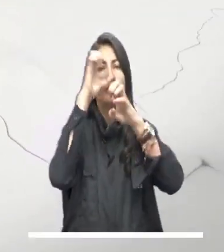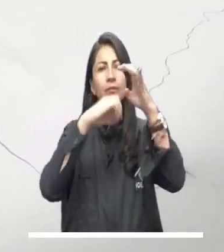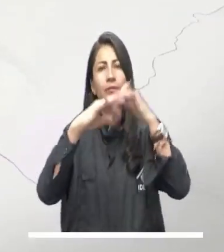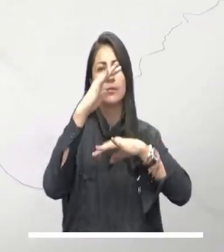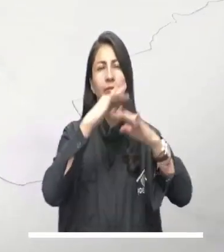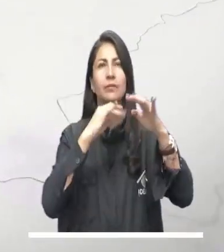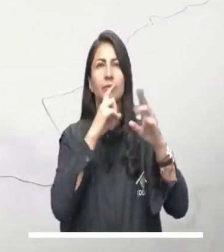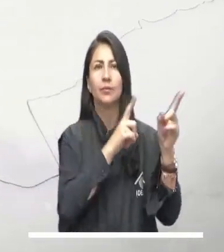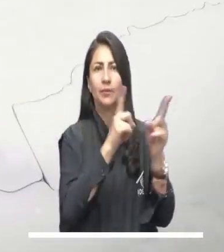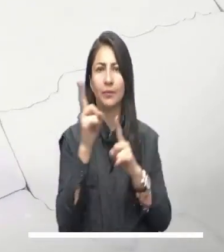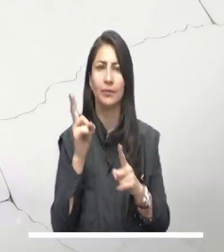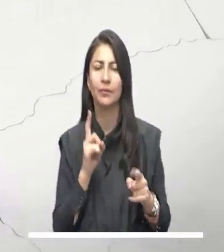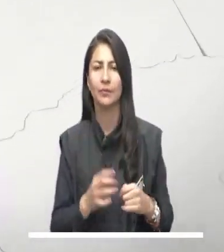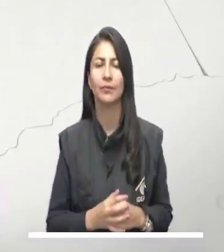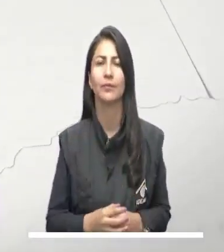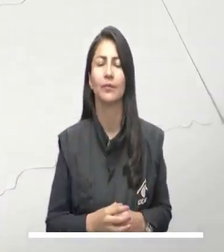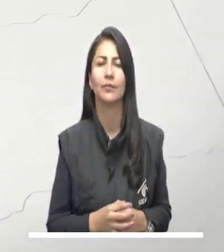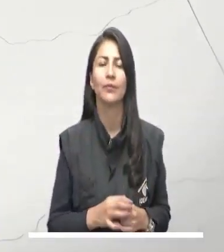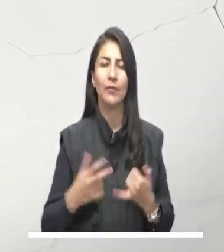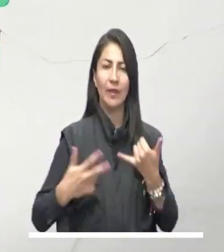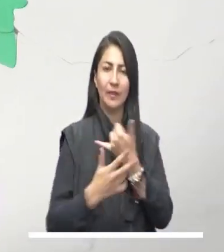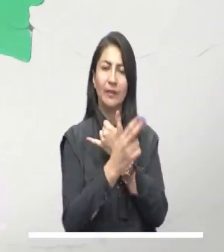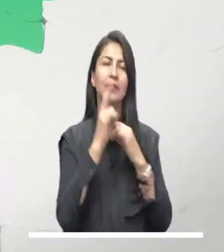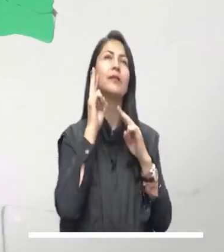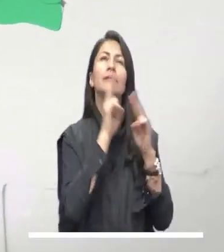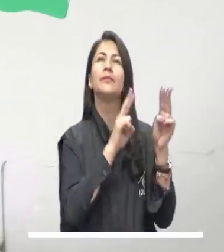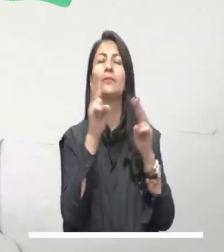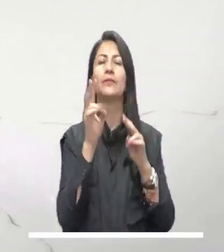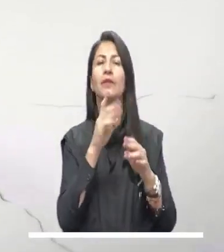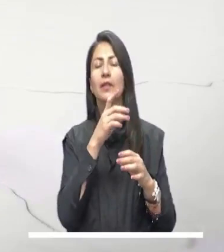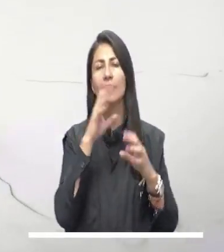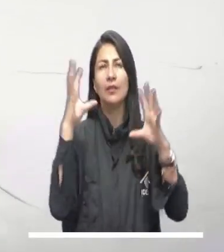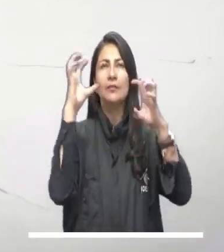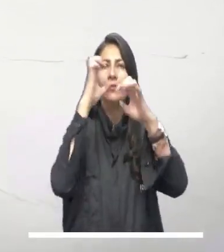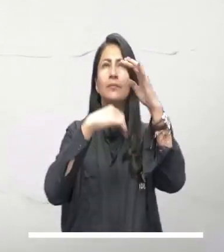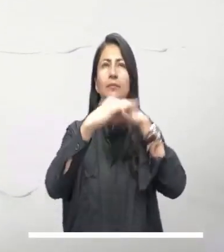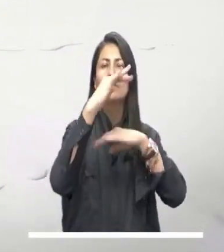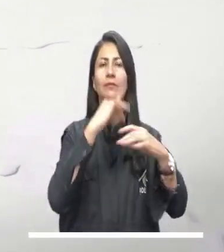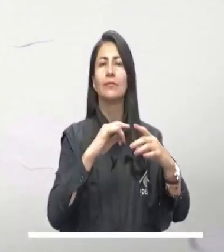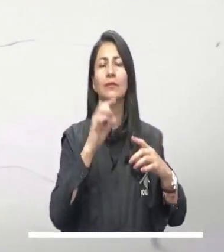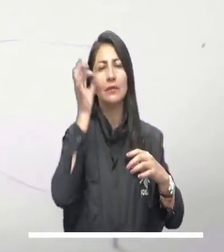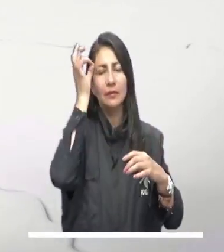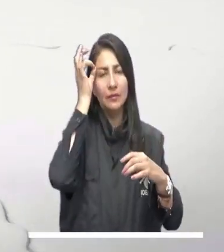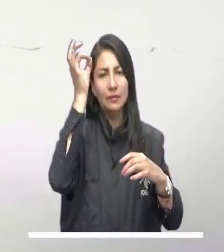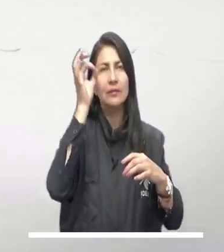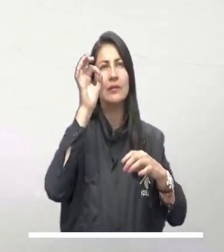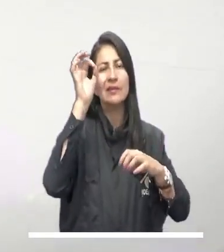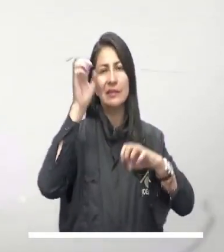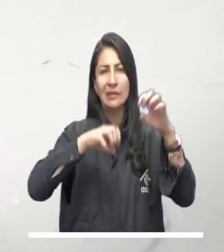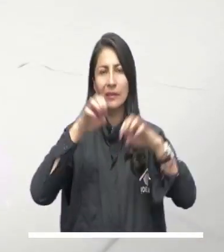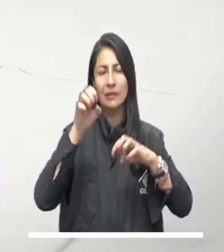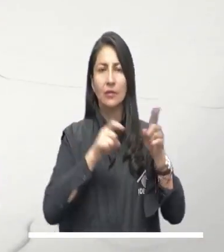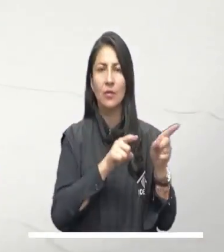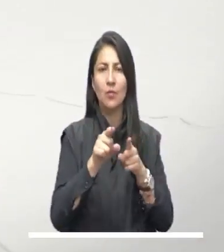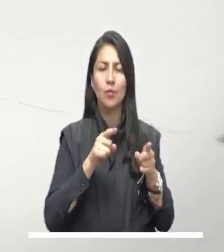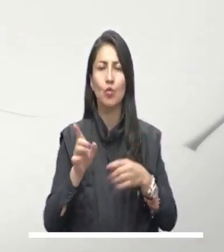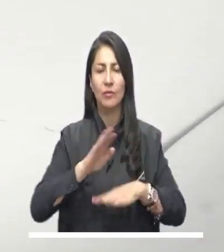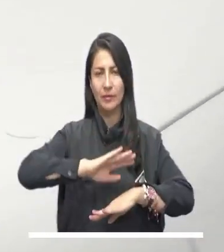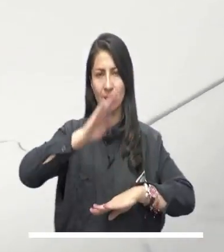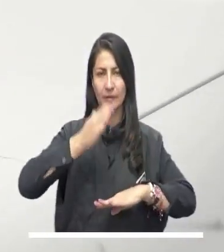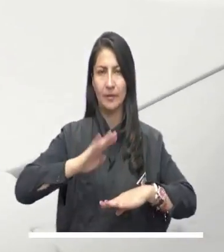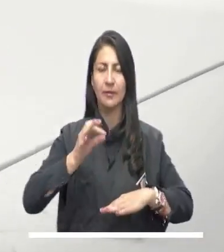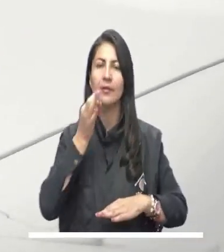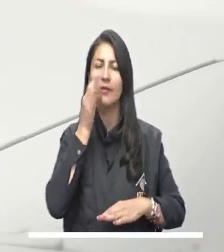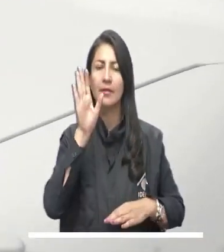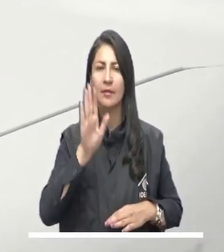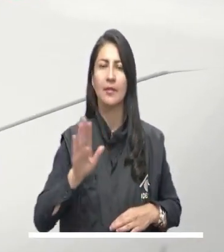tendrá cielo encapotado y nubes de todo tipo. En la región andina el panorama tendrá tiempo nuboso y no se descartan posibles lluvias a la altura